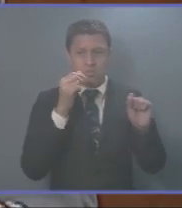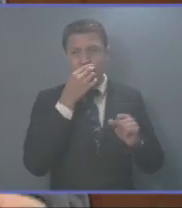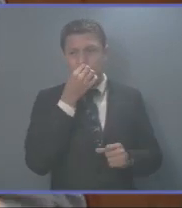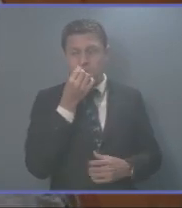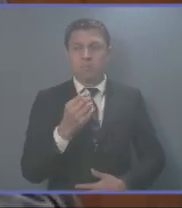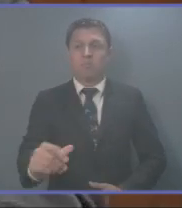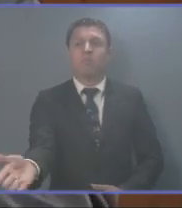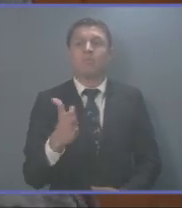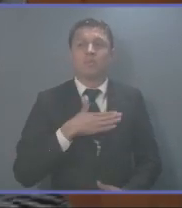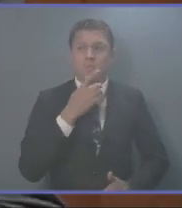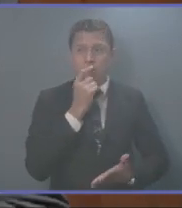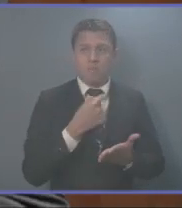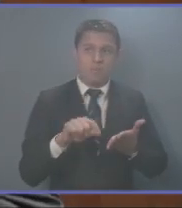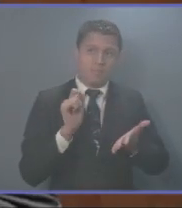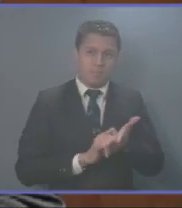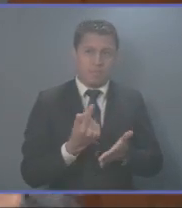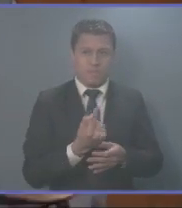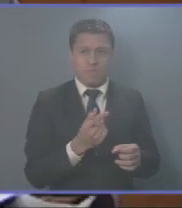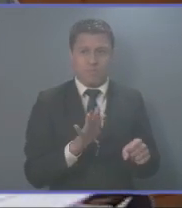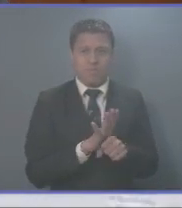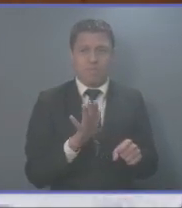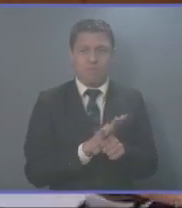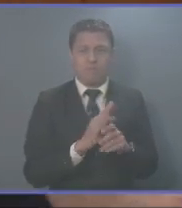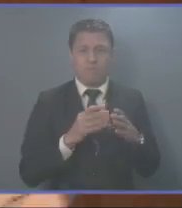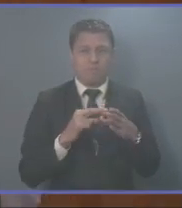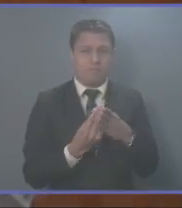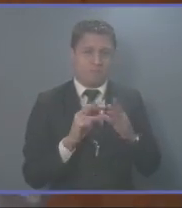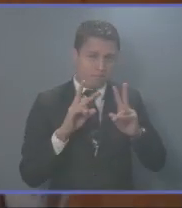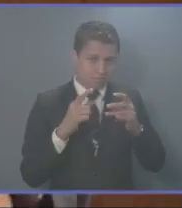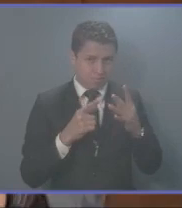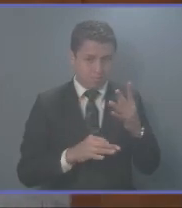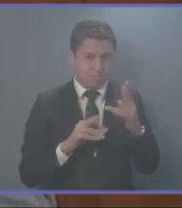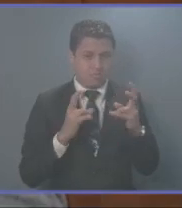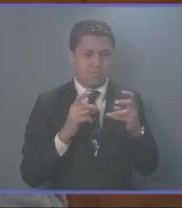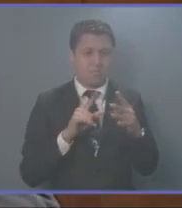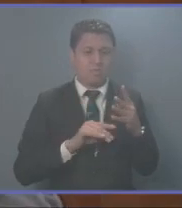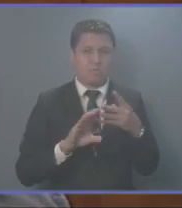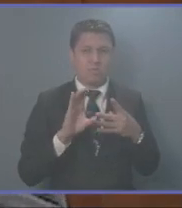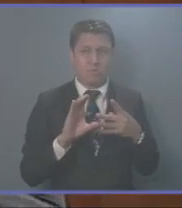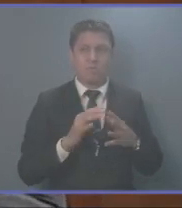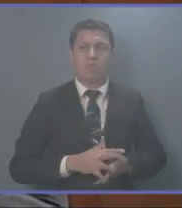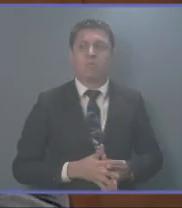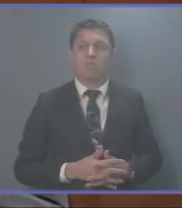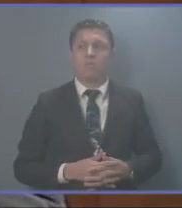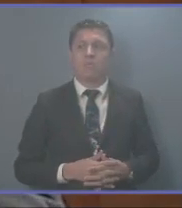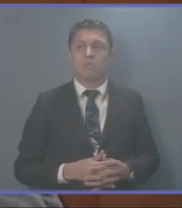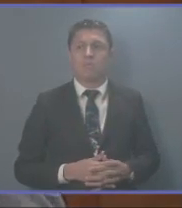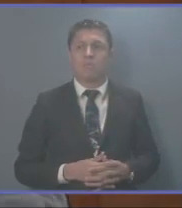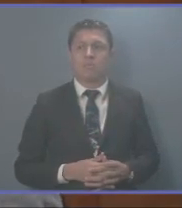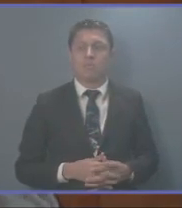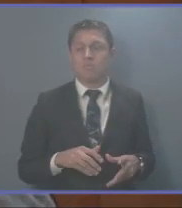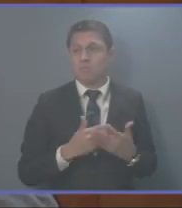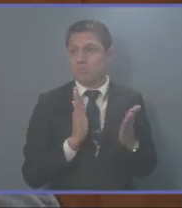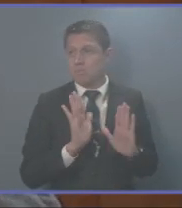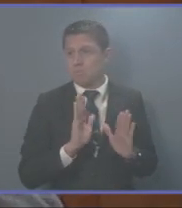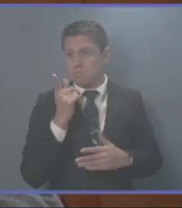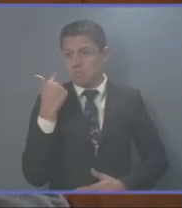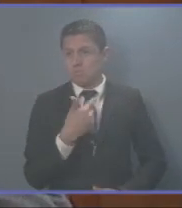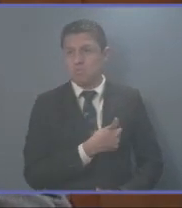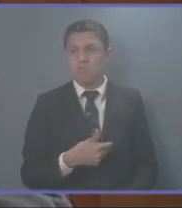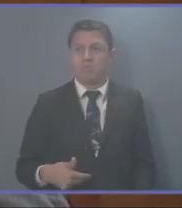y tiene la firma de suficientes miembros de la Comisión de Legislación y Puntos Constitucionales. Si no tiene ningún inconveniente,